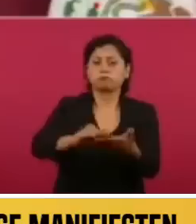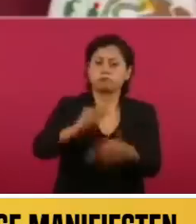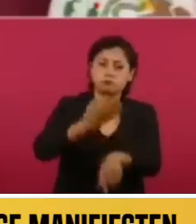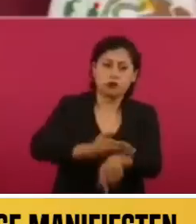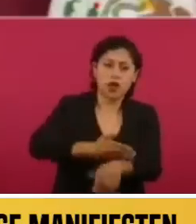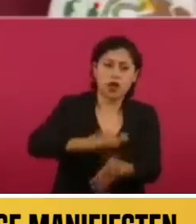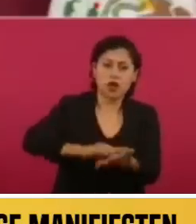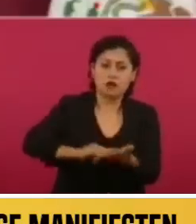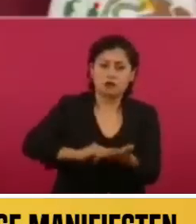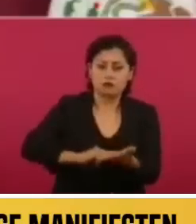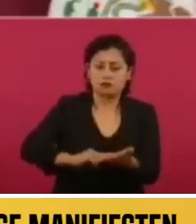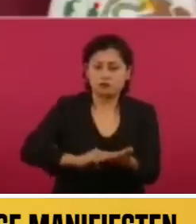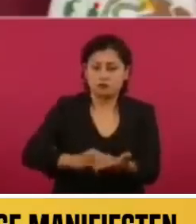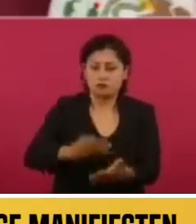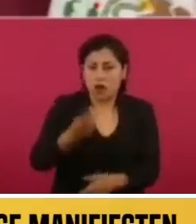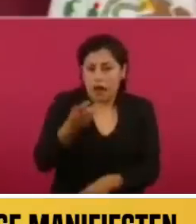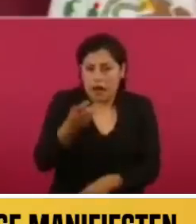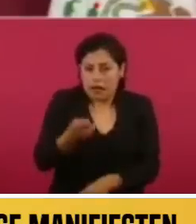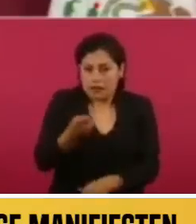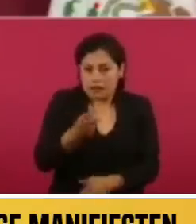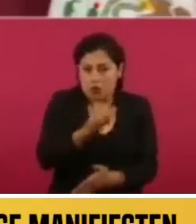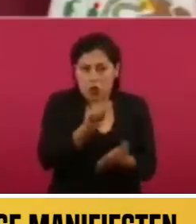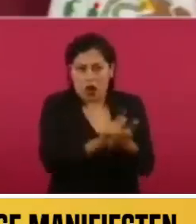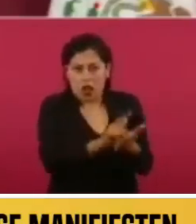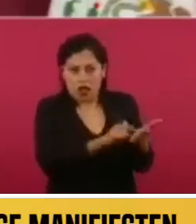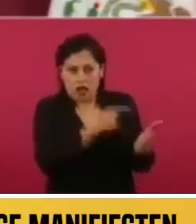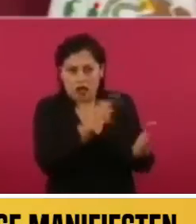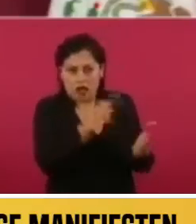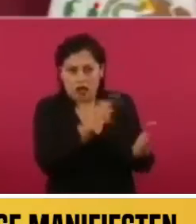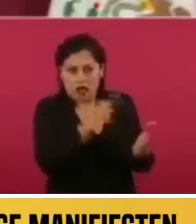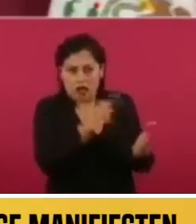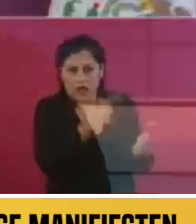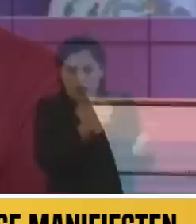es una facultad de los presidentes.